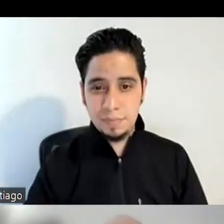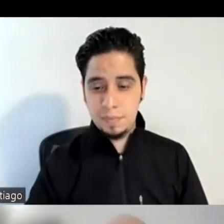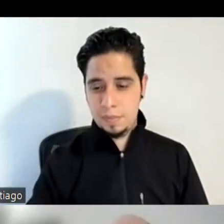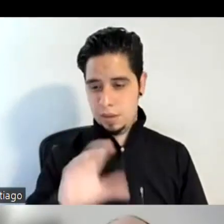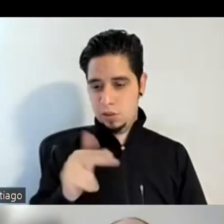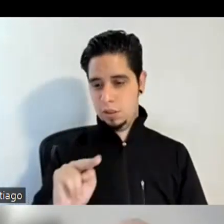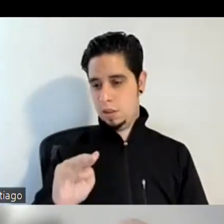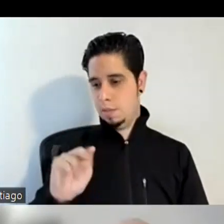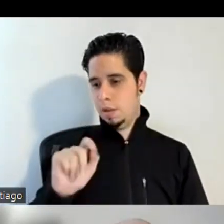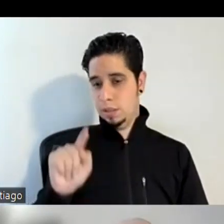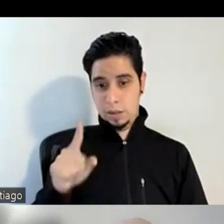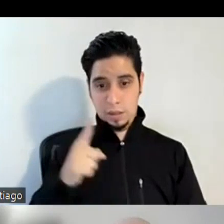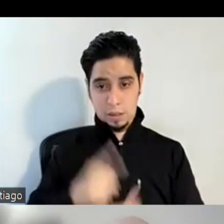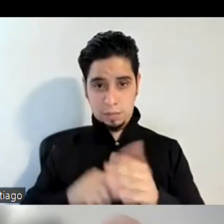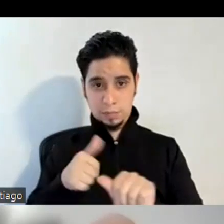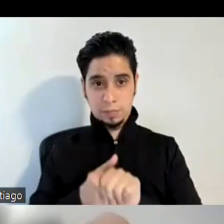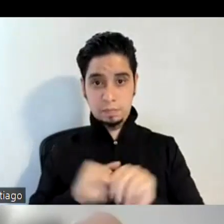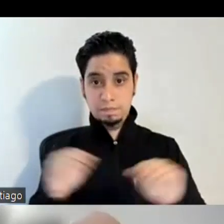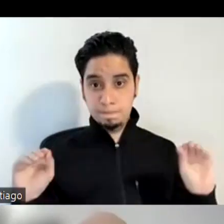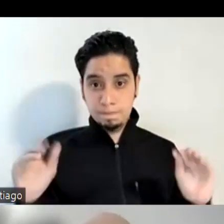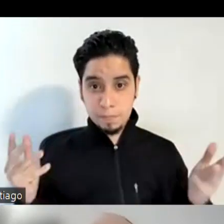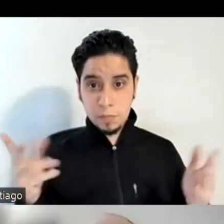Martín ahí viene detrás del bastidor. Pues nada,